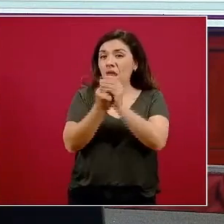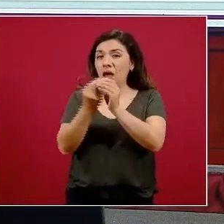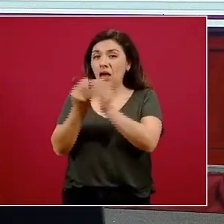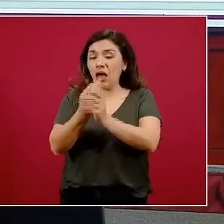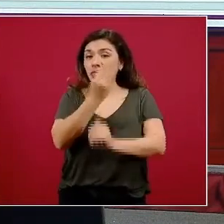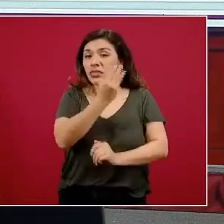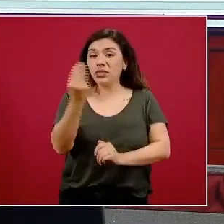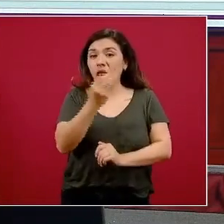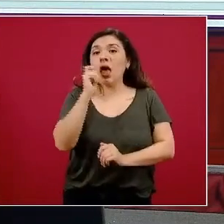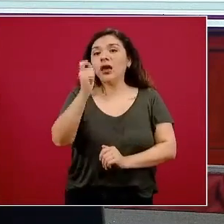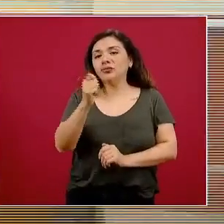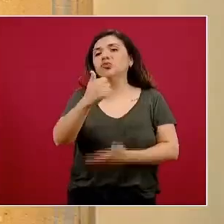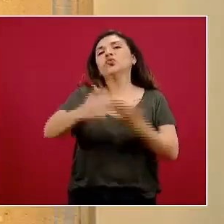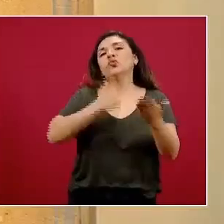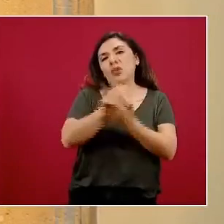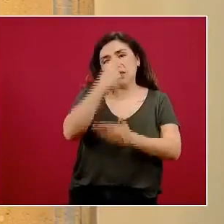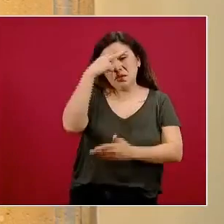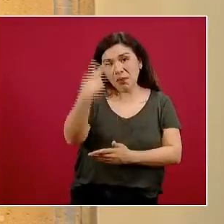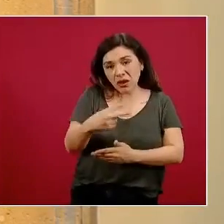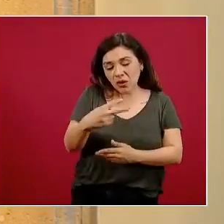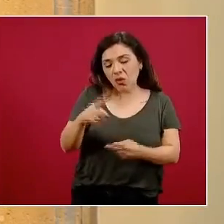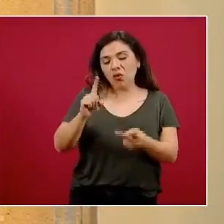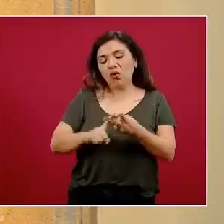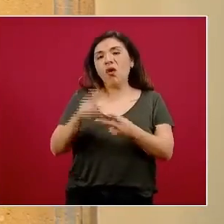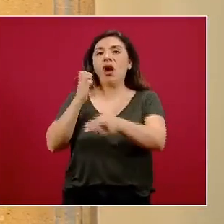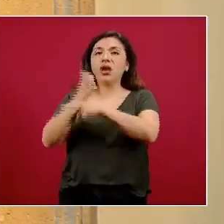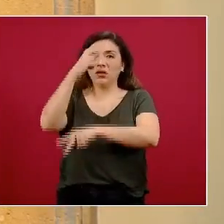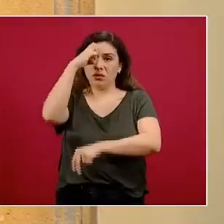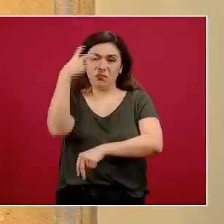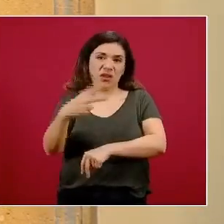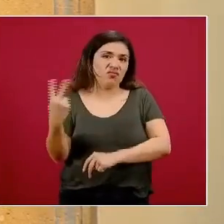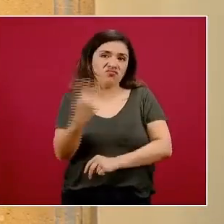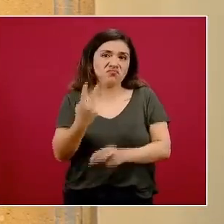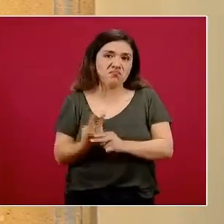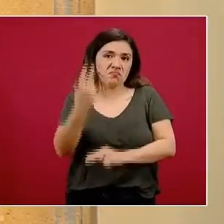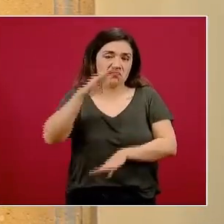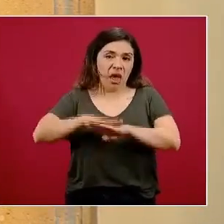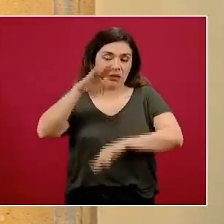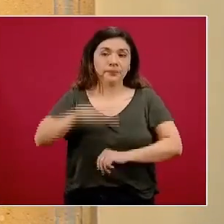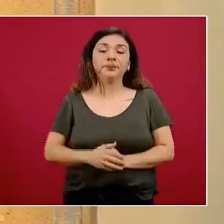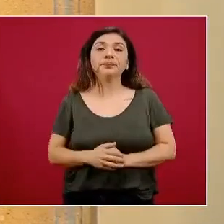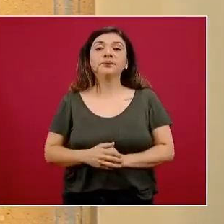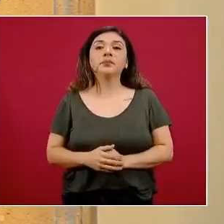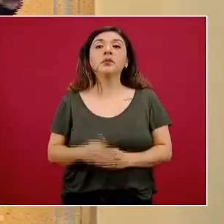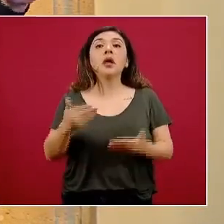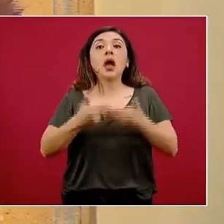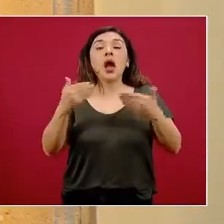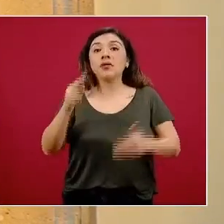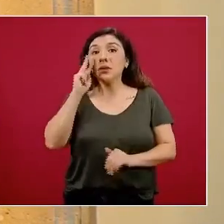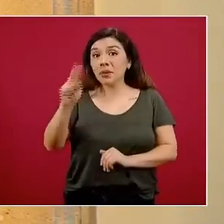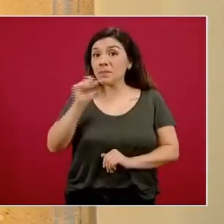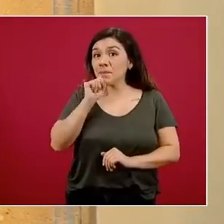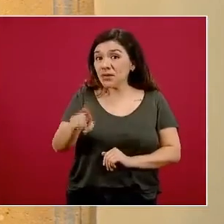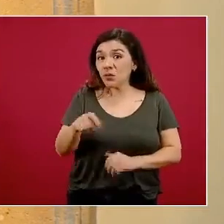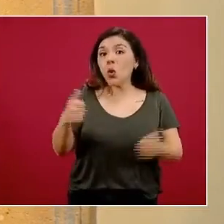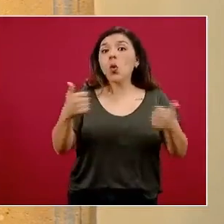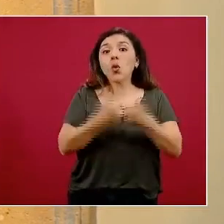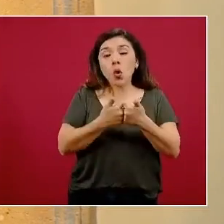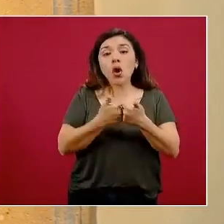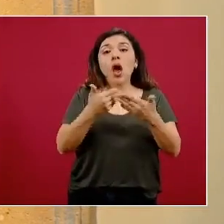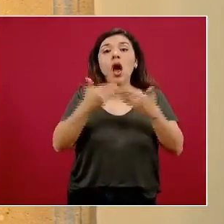casos estuvieran en la Ciudad de México y en el Estado de México. Veamos ahora esta distribución, pero ahora veámoslo